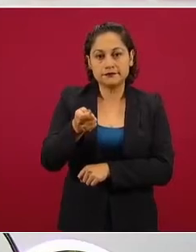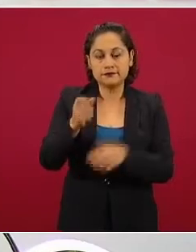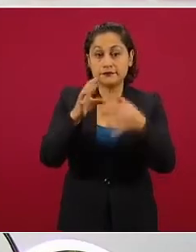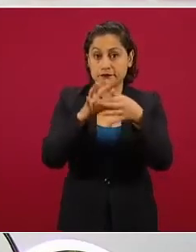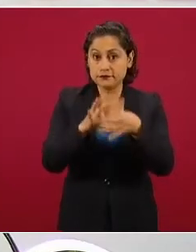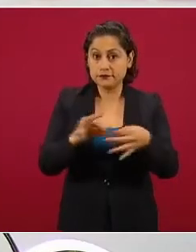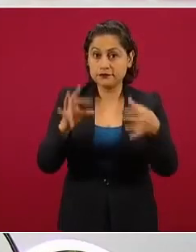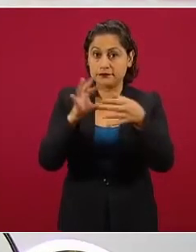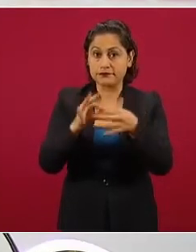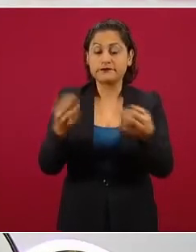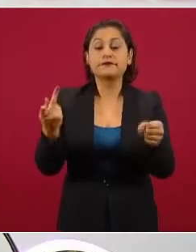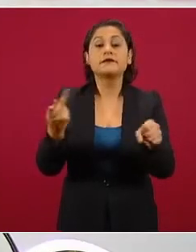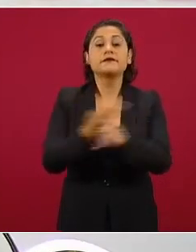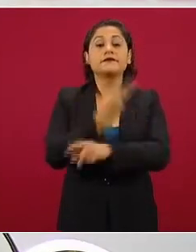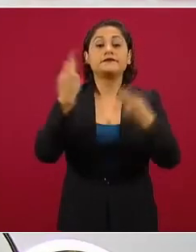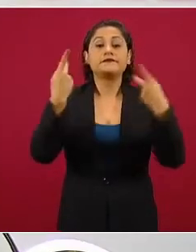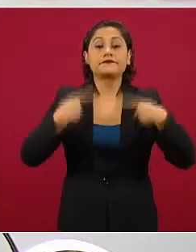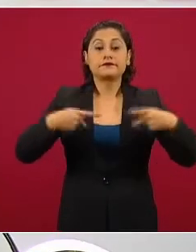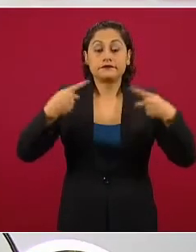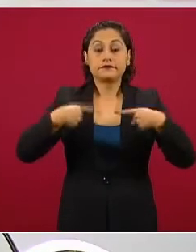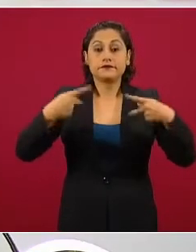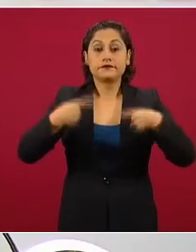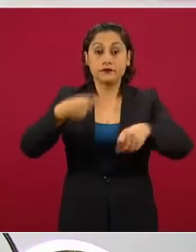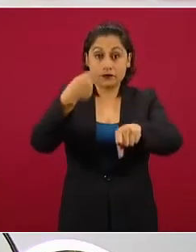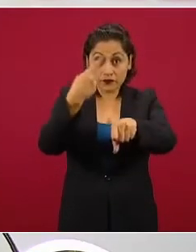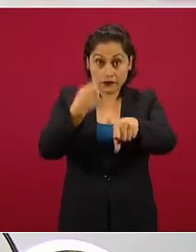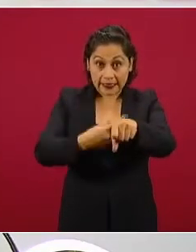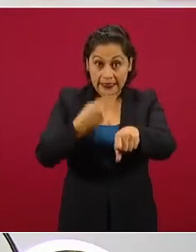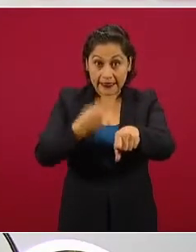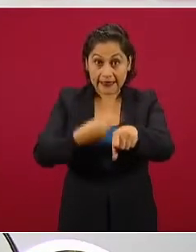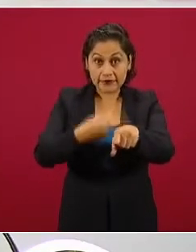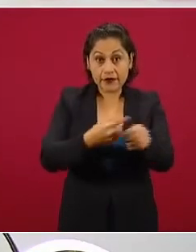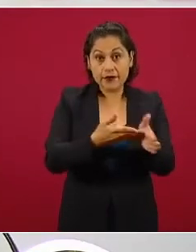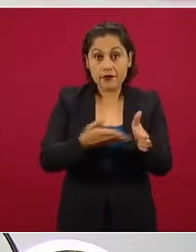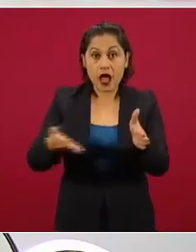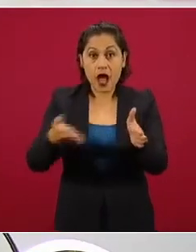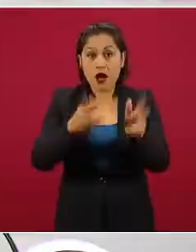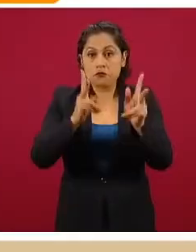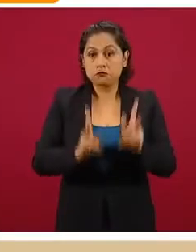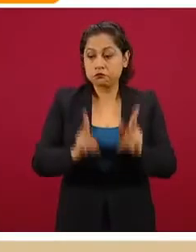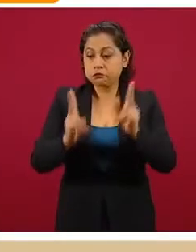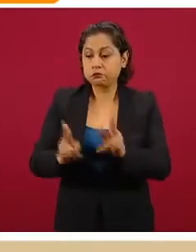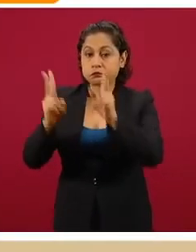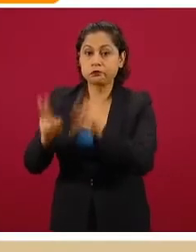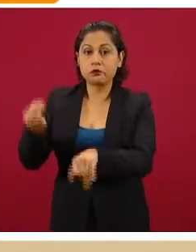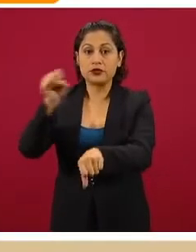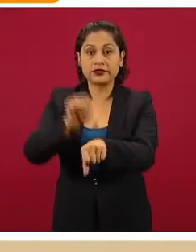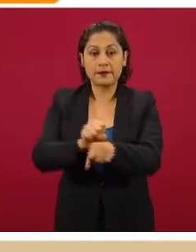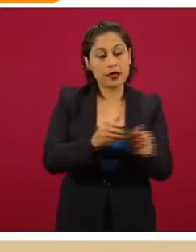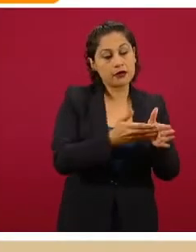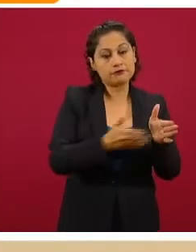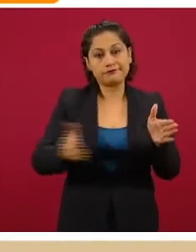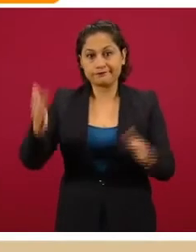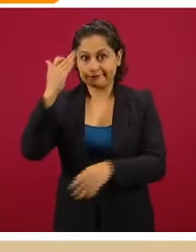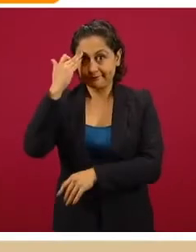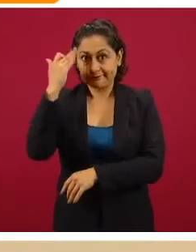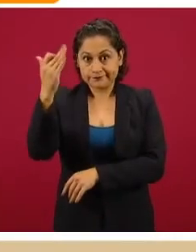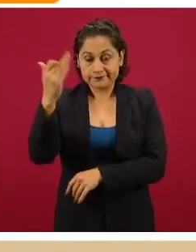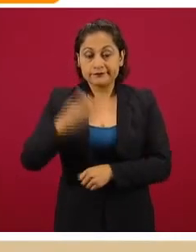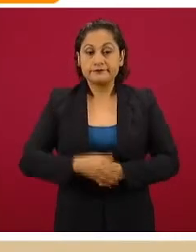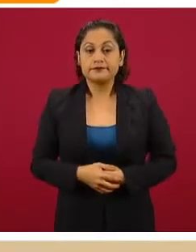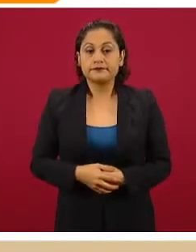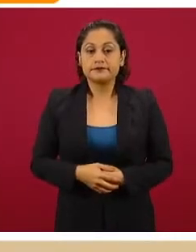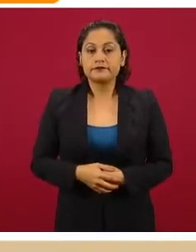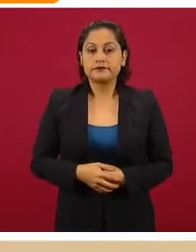cantidad de casos que se registran por semana, y lo que nos muestra es variaciones que van ocurriendo a lo largo de la epidemia. Como